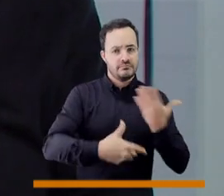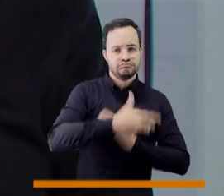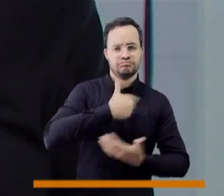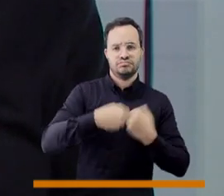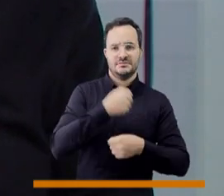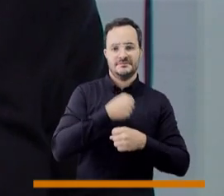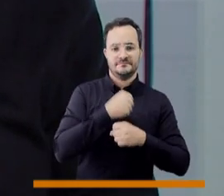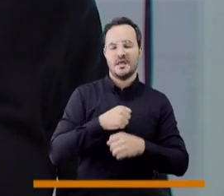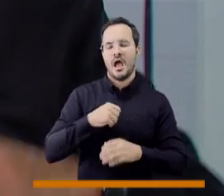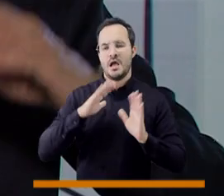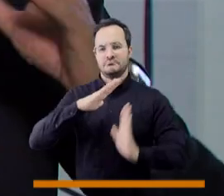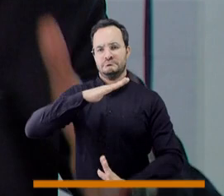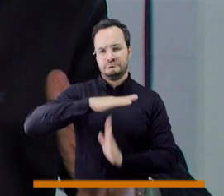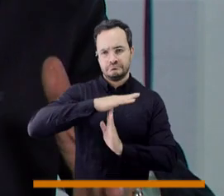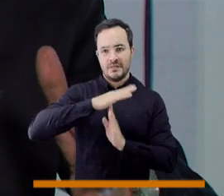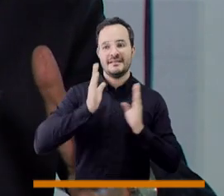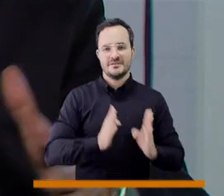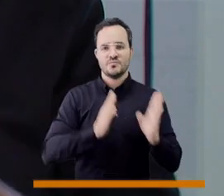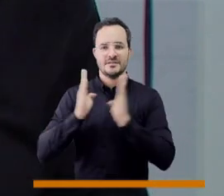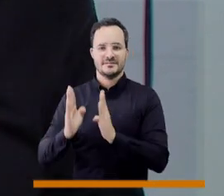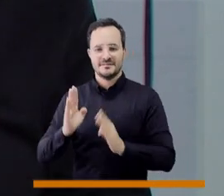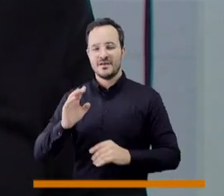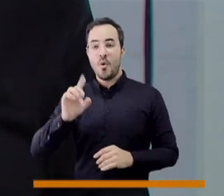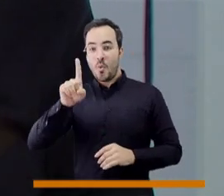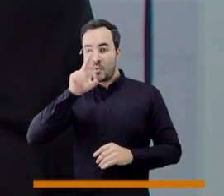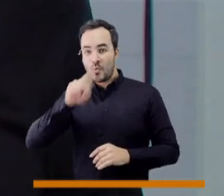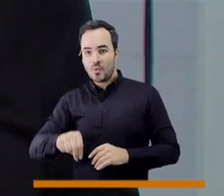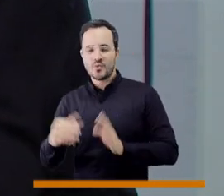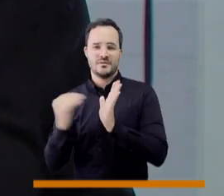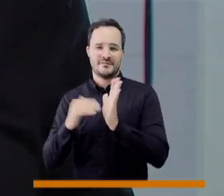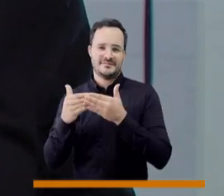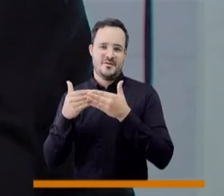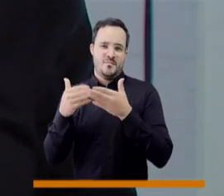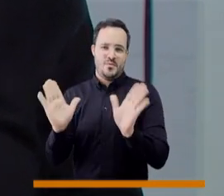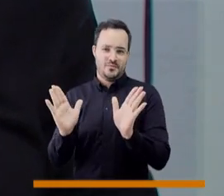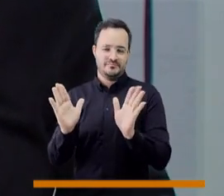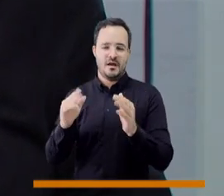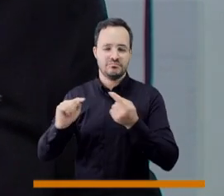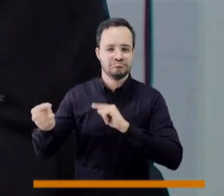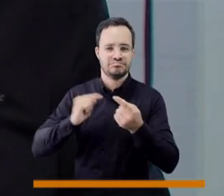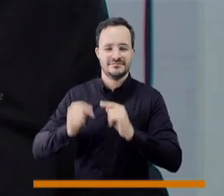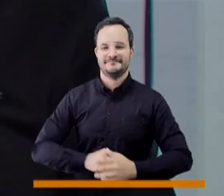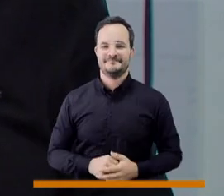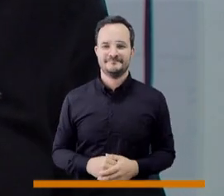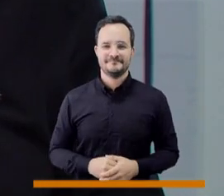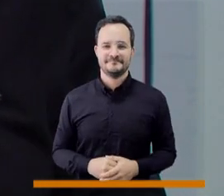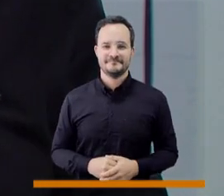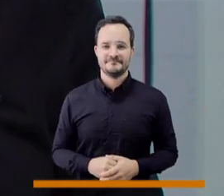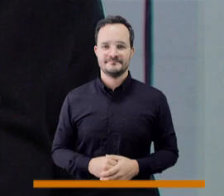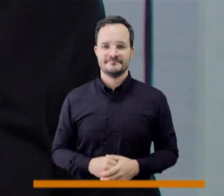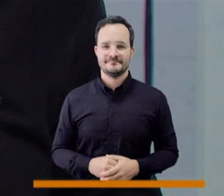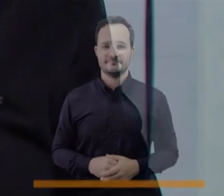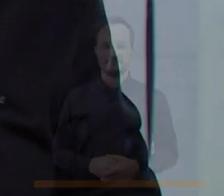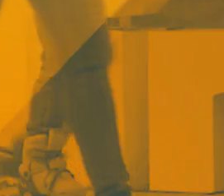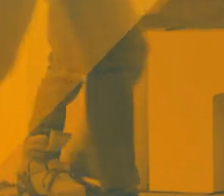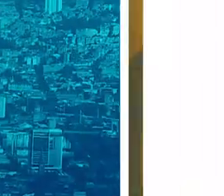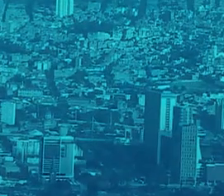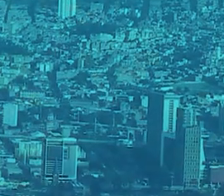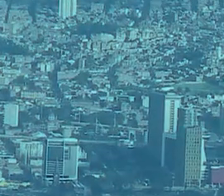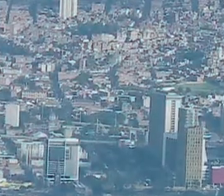marzo-abril, saldremos a un receso, volveremos a ordinarias el 1 de junio.